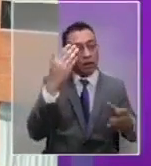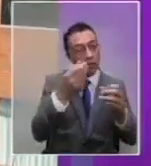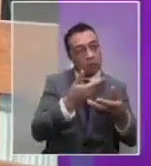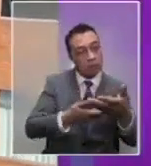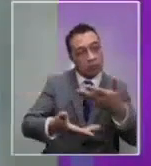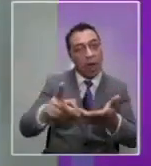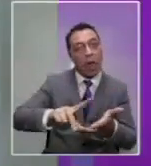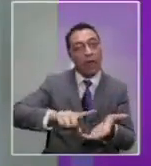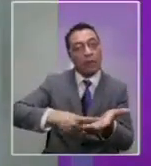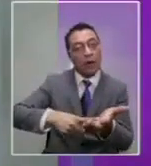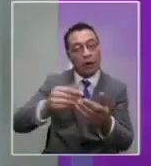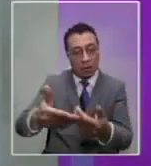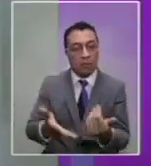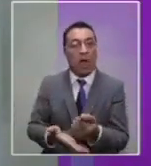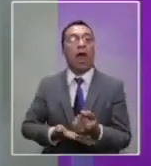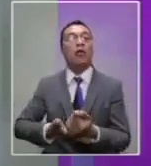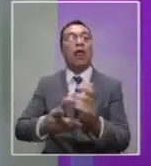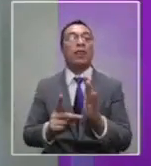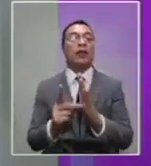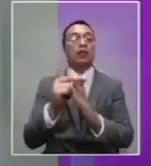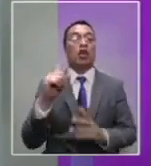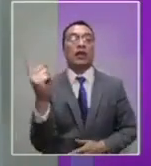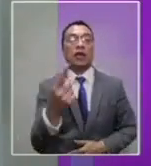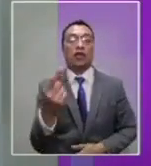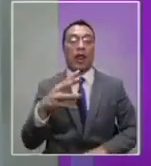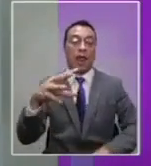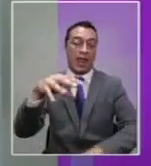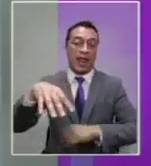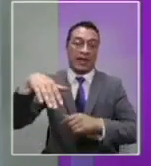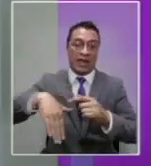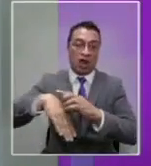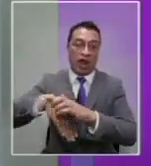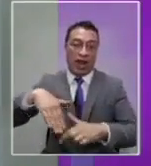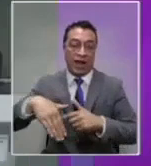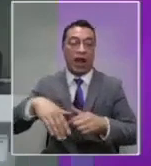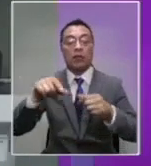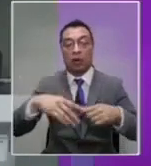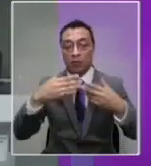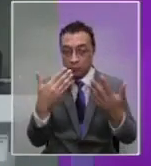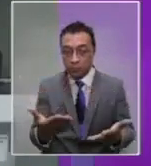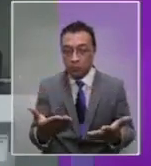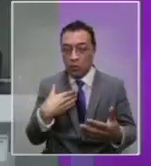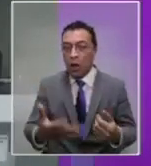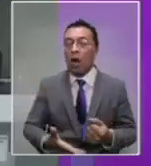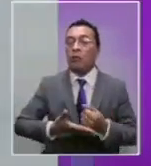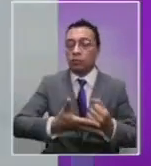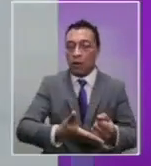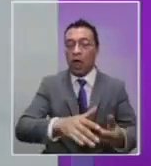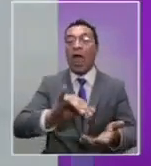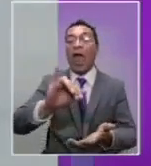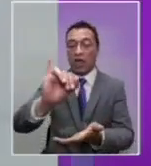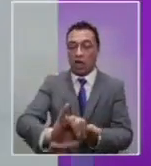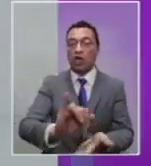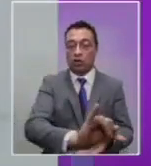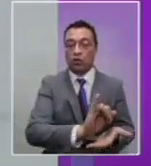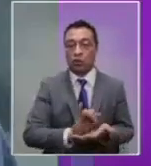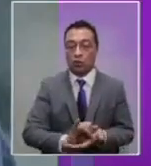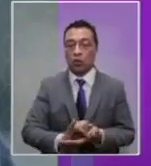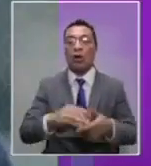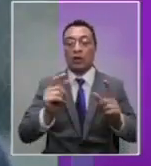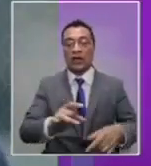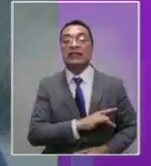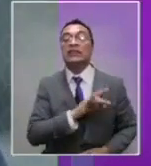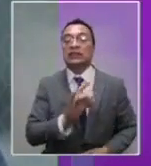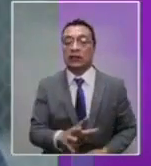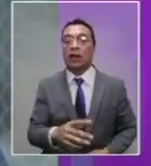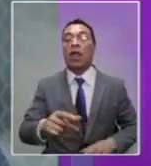transferencia tecnológica orientada a contribuir al desarrollo nacional y regional y deberán ser reforzadas y apoyadas desde la institucionalidad si